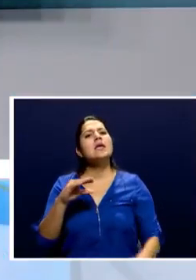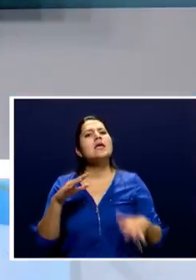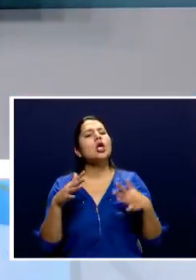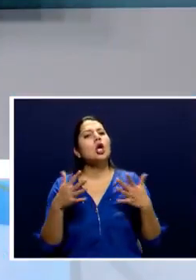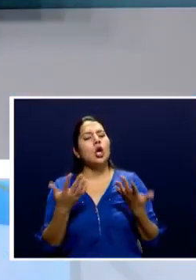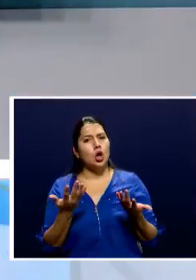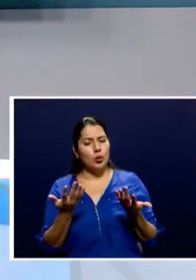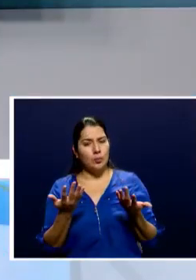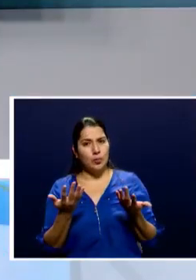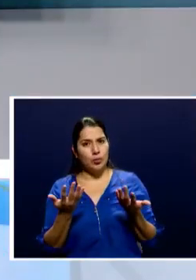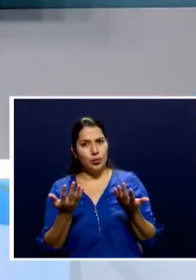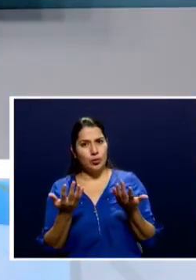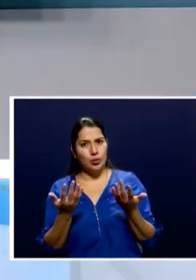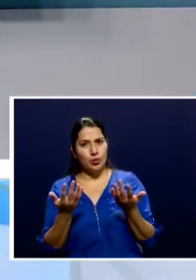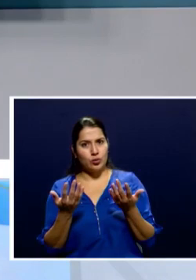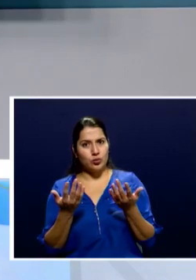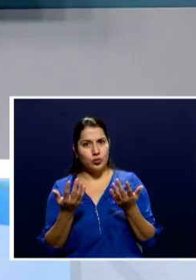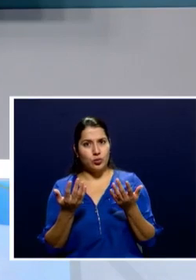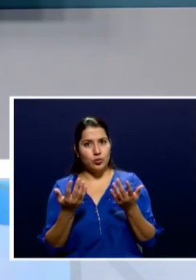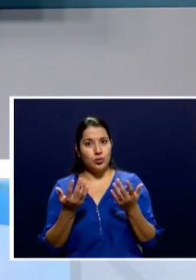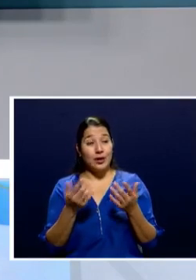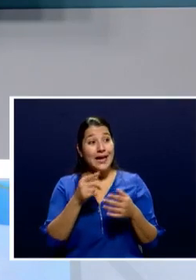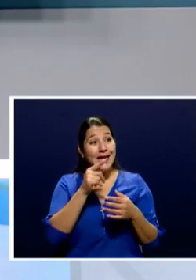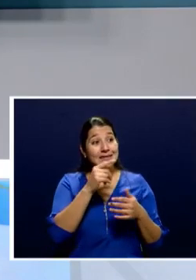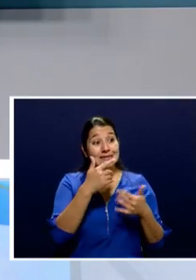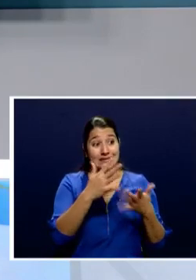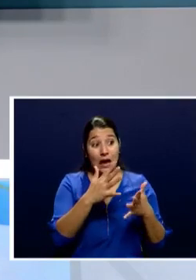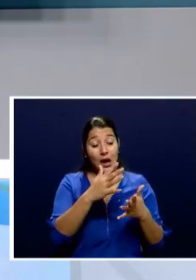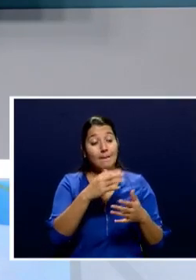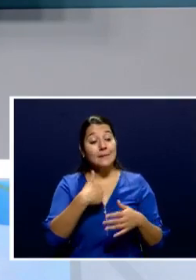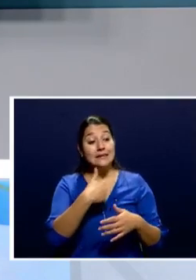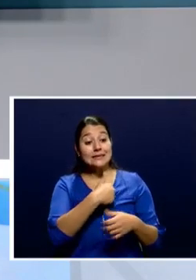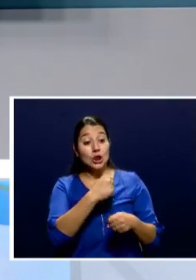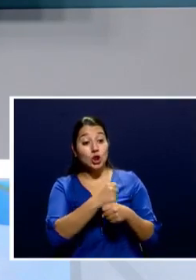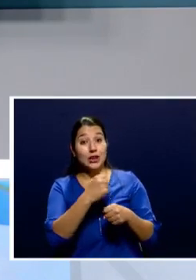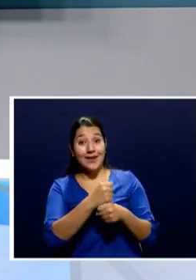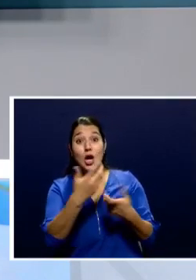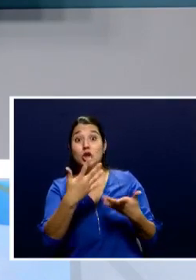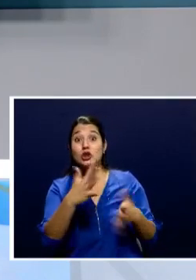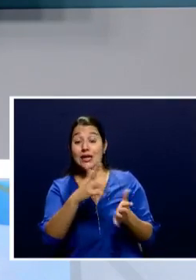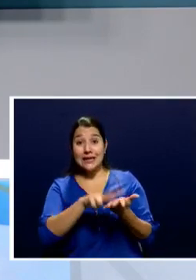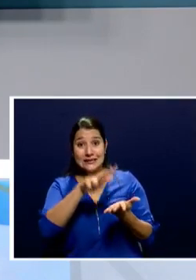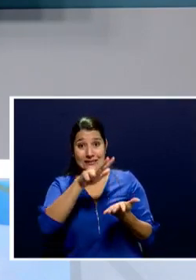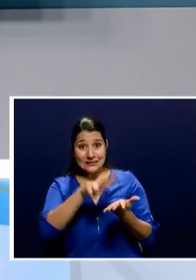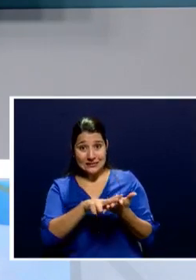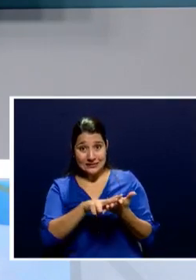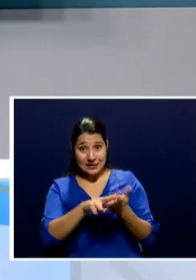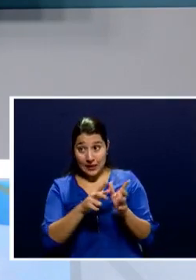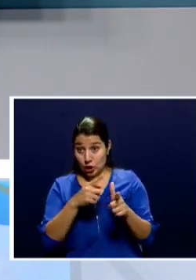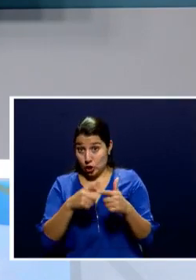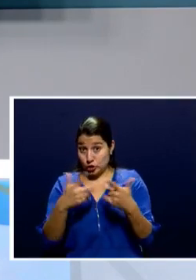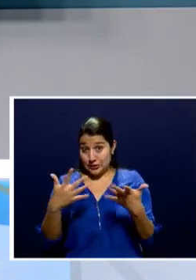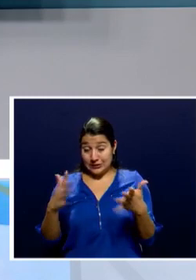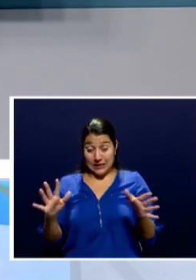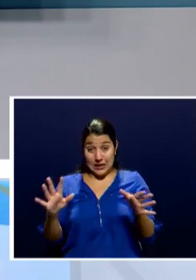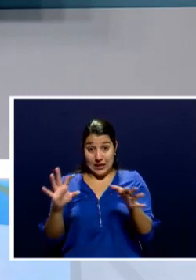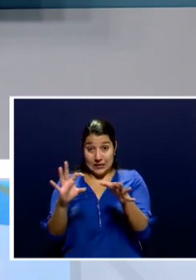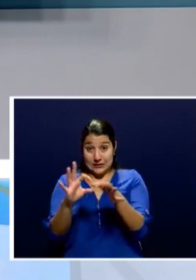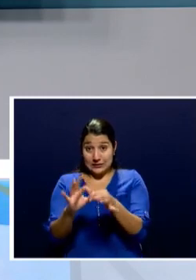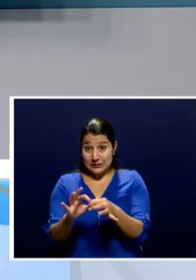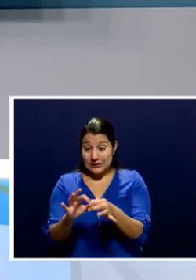Yanina, este trámite? Ahí queda, digamos, legalizada o acordada con el Ministerio de Trabajo